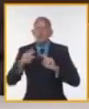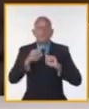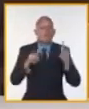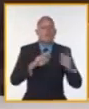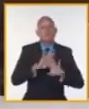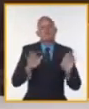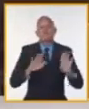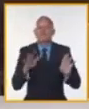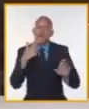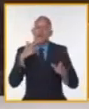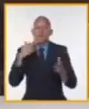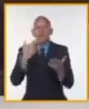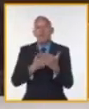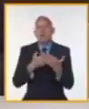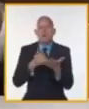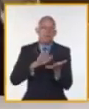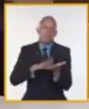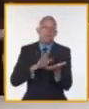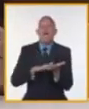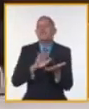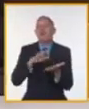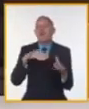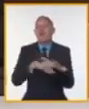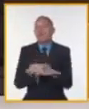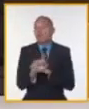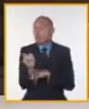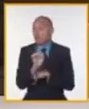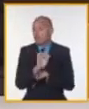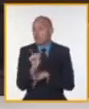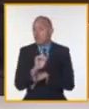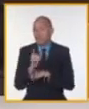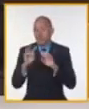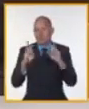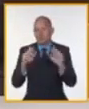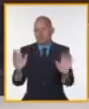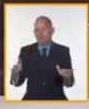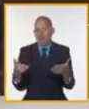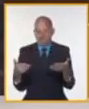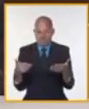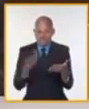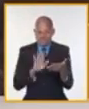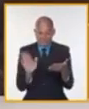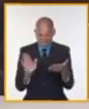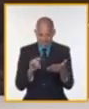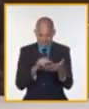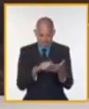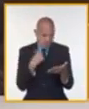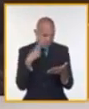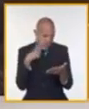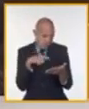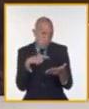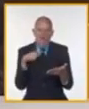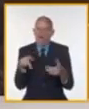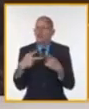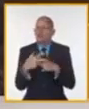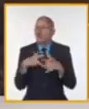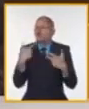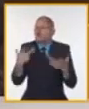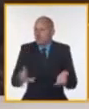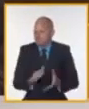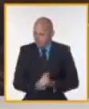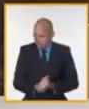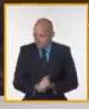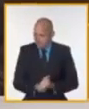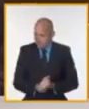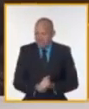para transformar esa realidad, con todos los actores. Porque yo creo que no es solo una responsabilidad, como decía la rectora, de